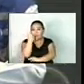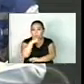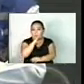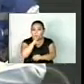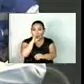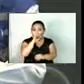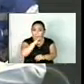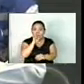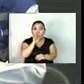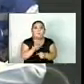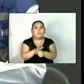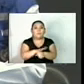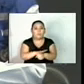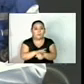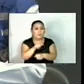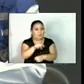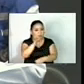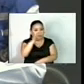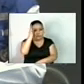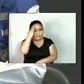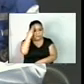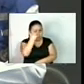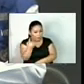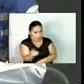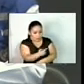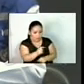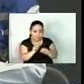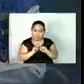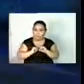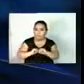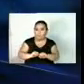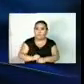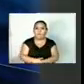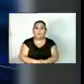saben ha cobrado muchísimas muchísimas vidas